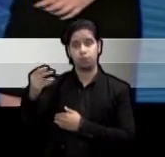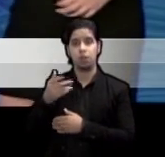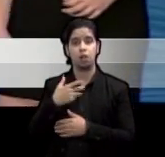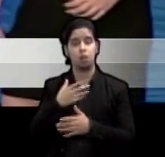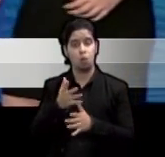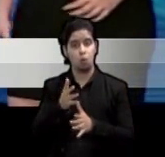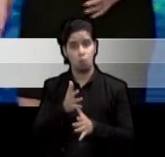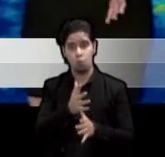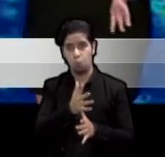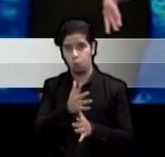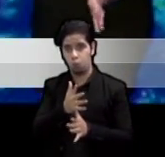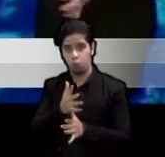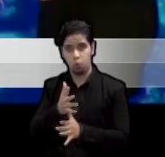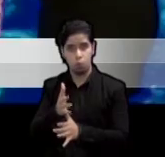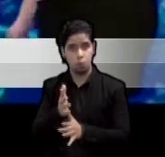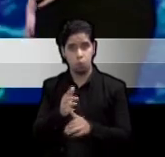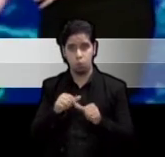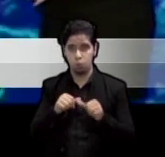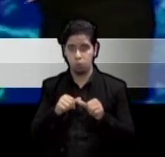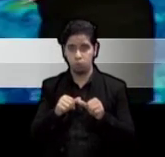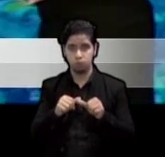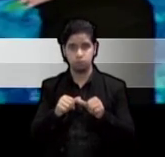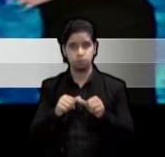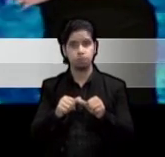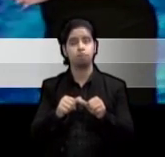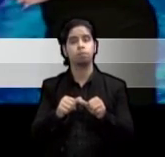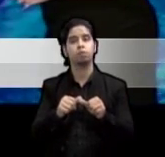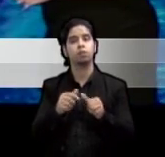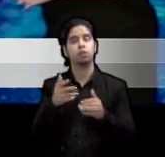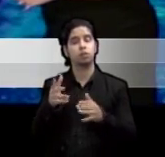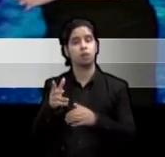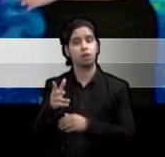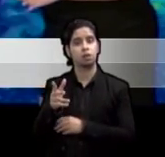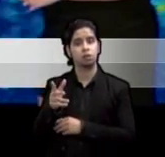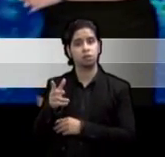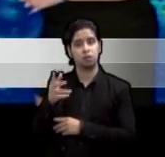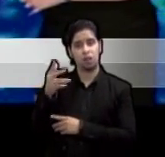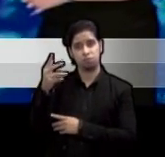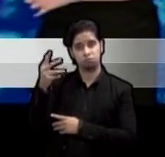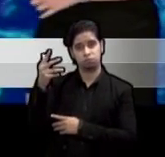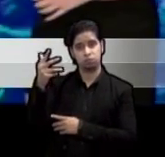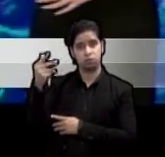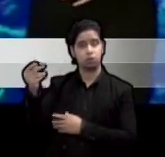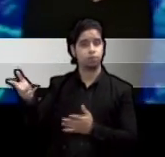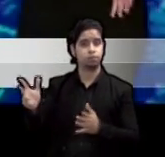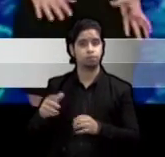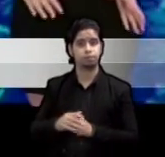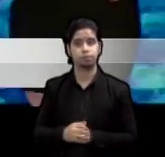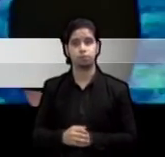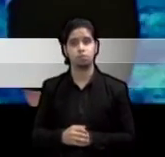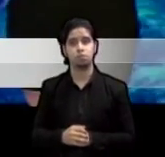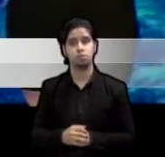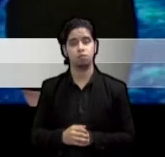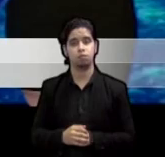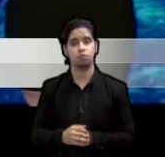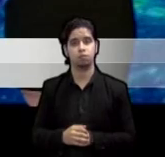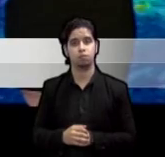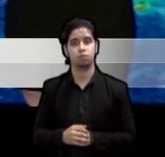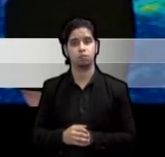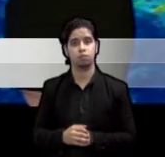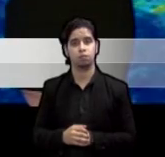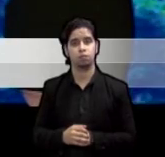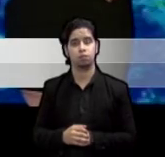soplando variable entre leve y moderado, ya ese frente frío alejándose de la zona local. De hecho, se espera que se disipe